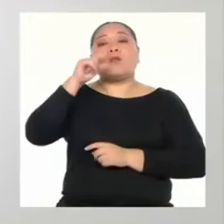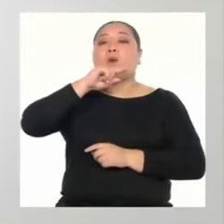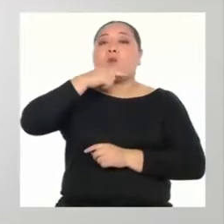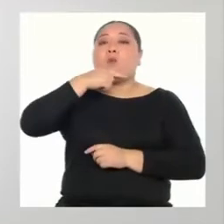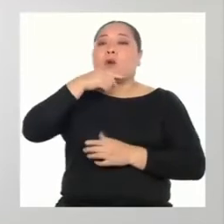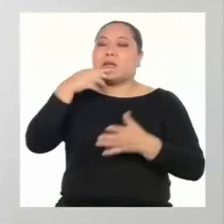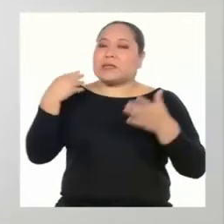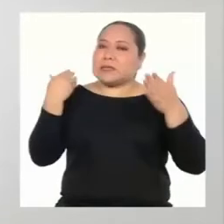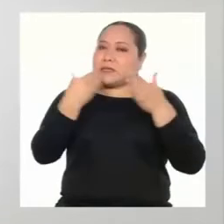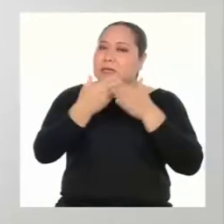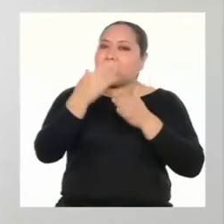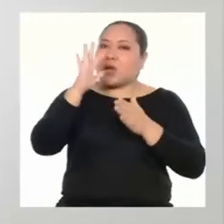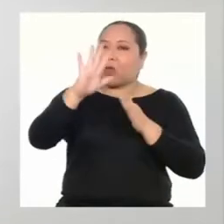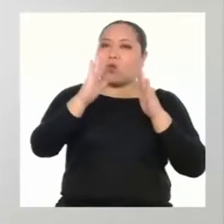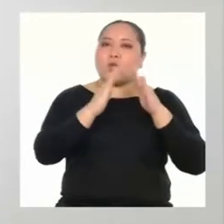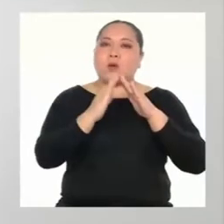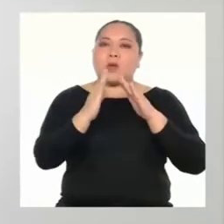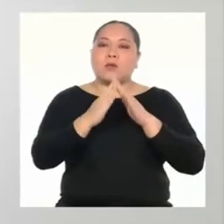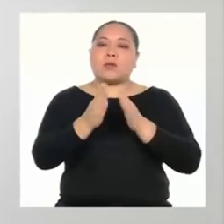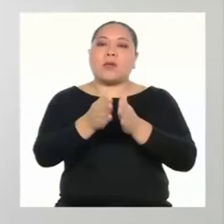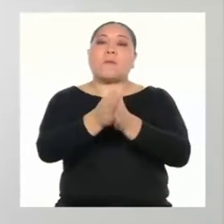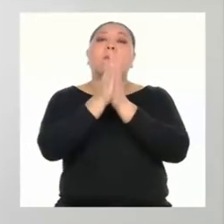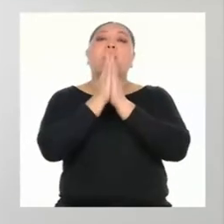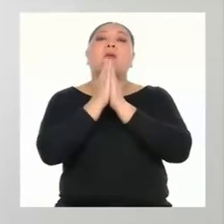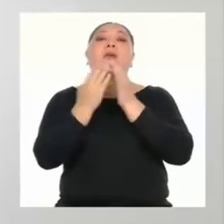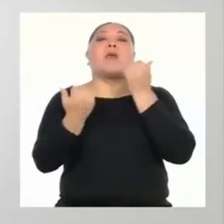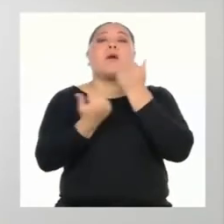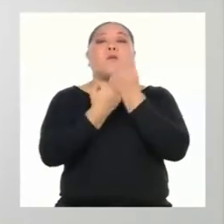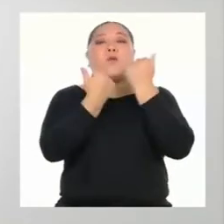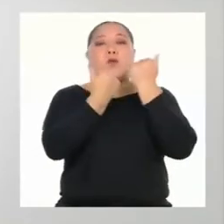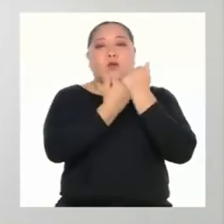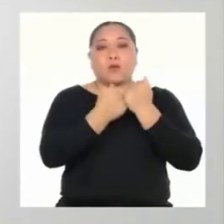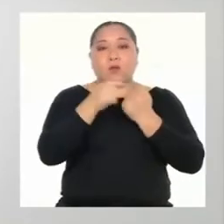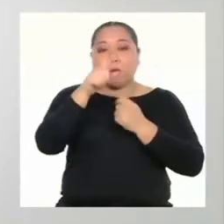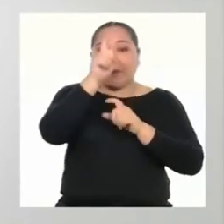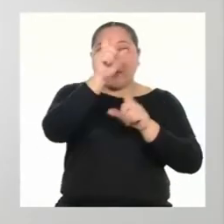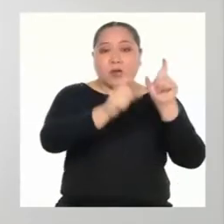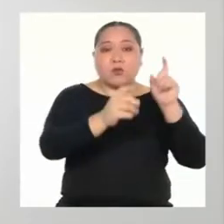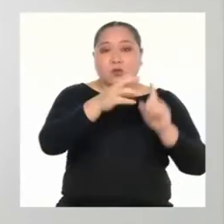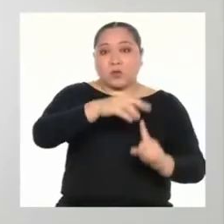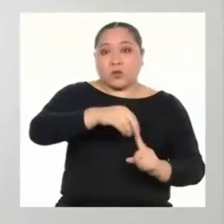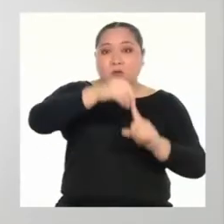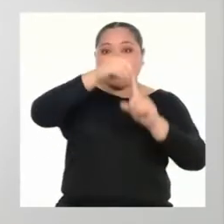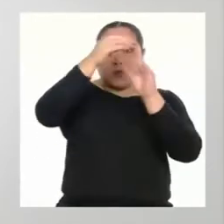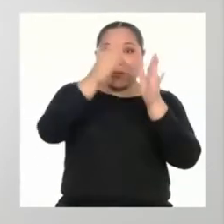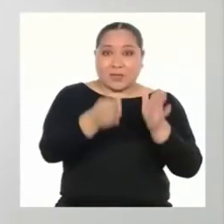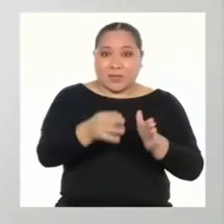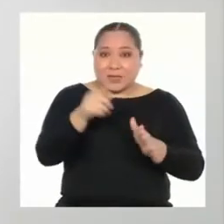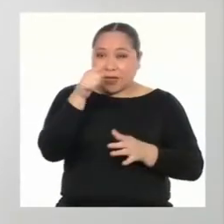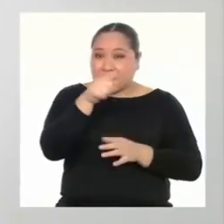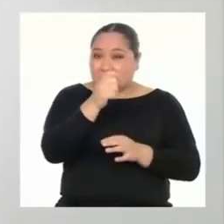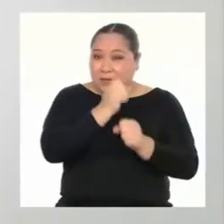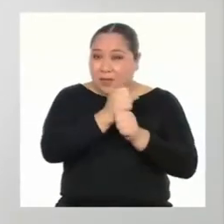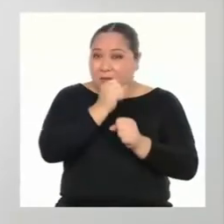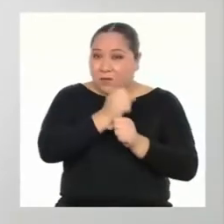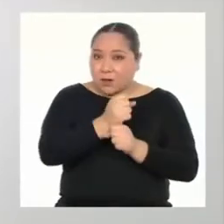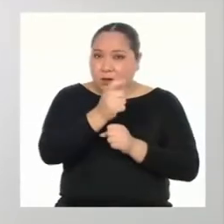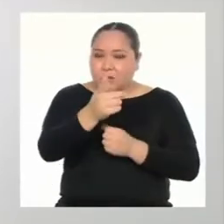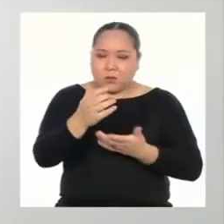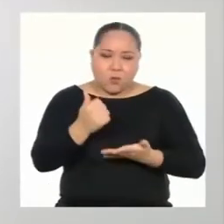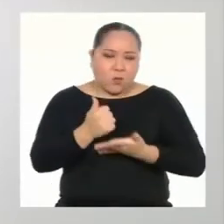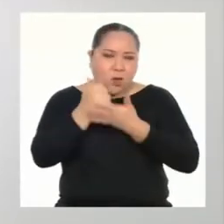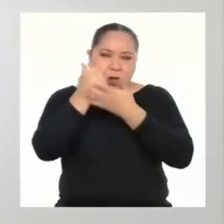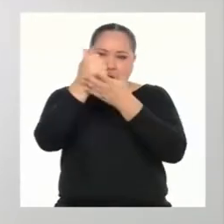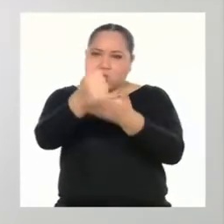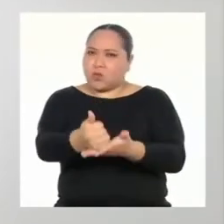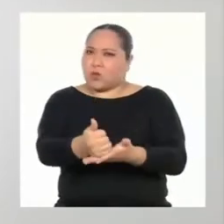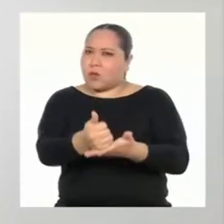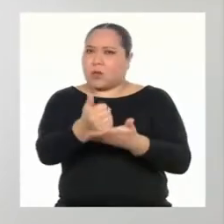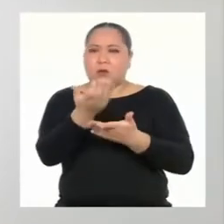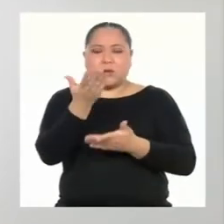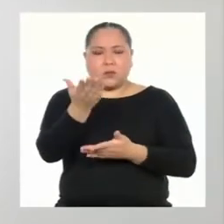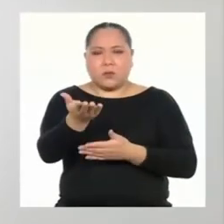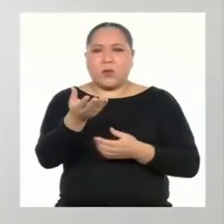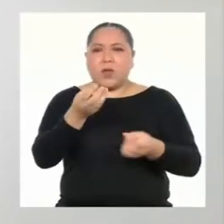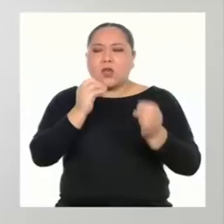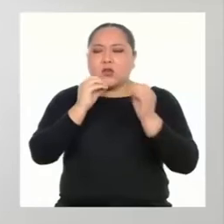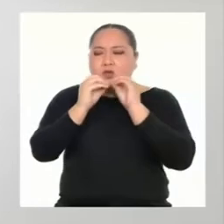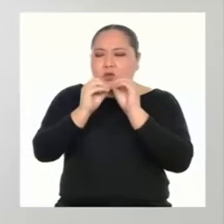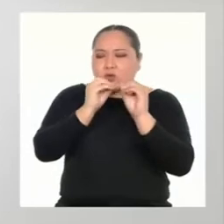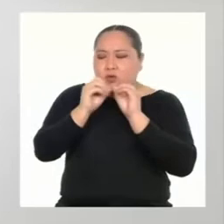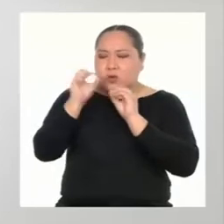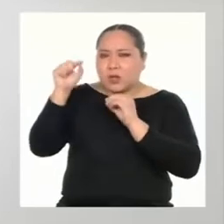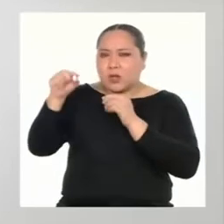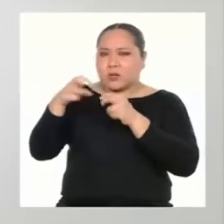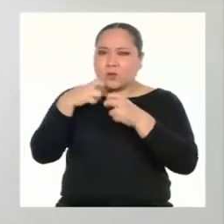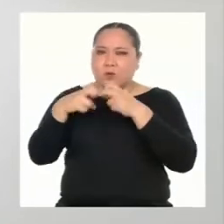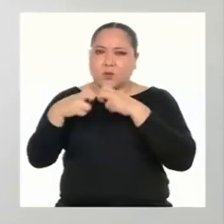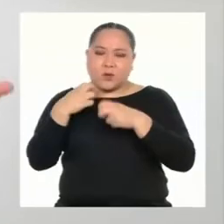más cercano y solicitar apoyo. Los especialistas que trabajan ahí están a tu disposición para atender este